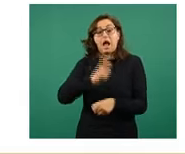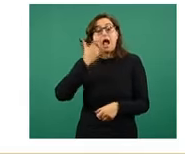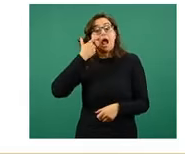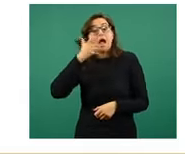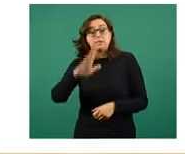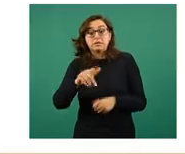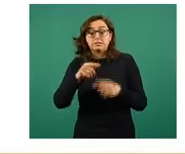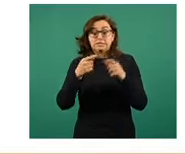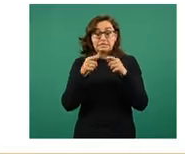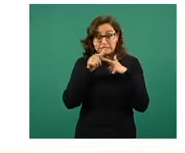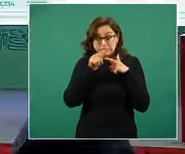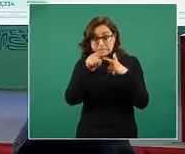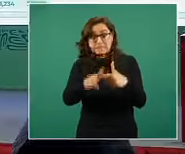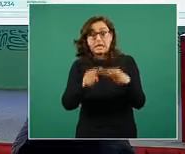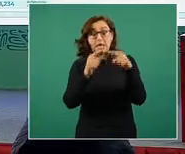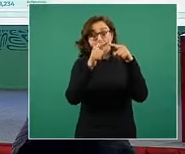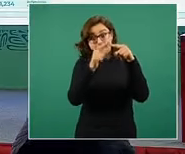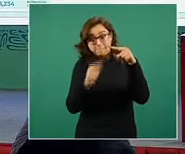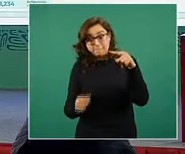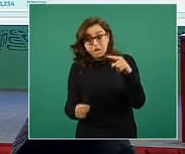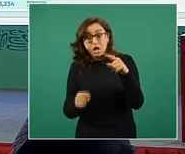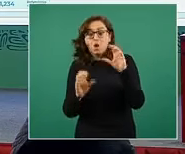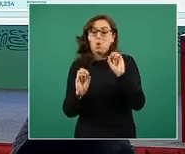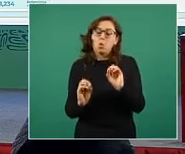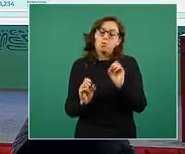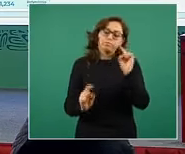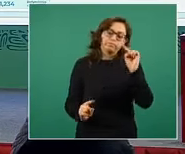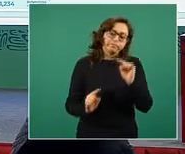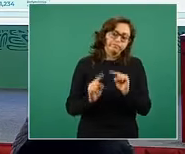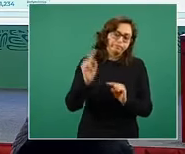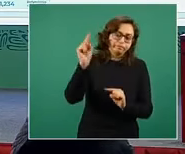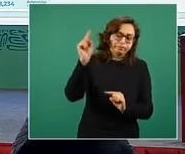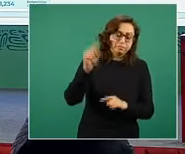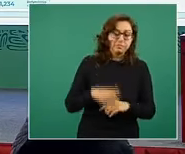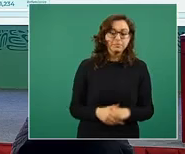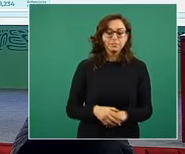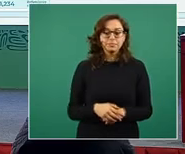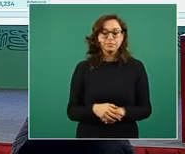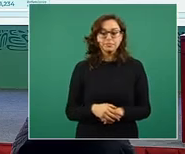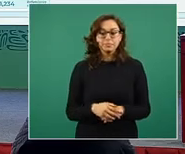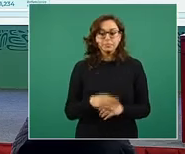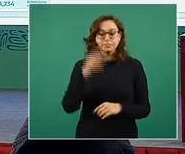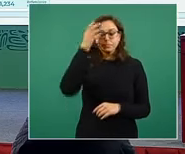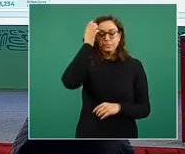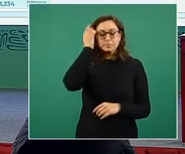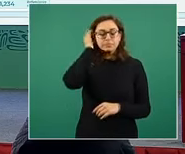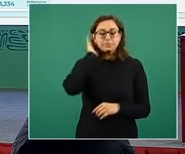si este descenso todavía se mantiene. Son